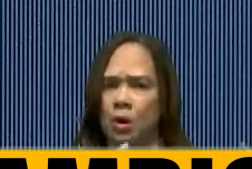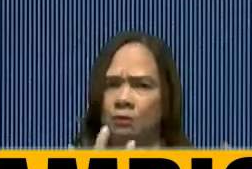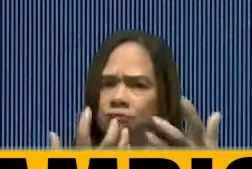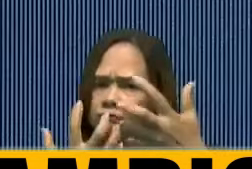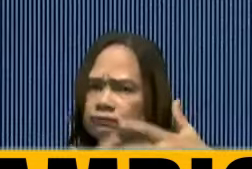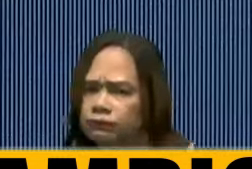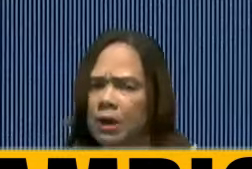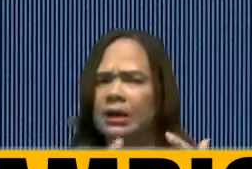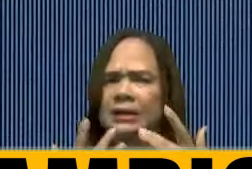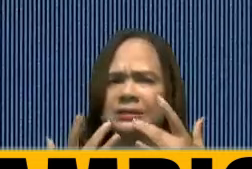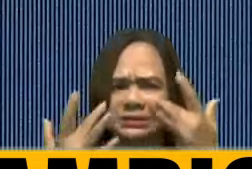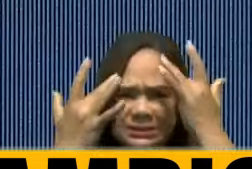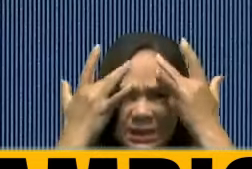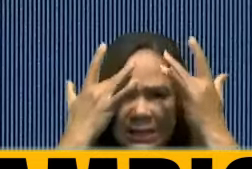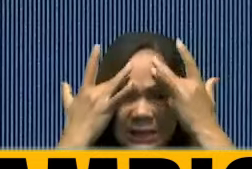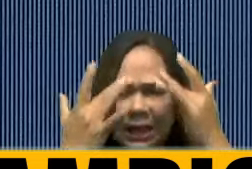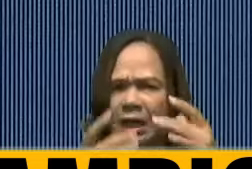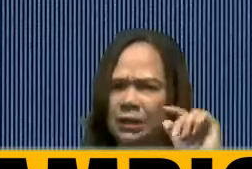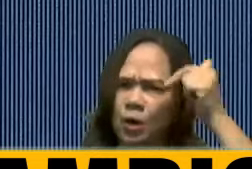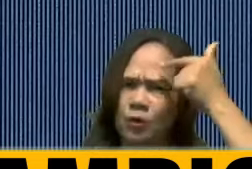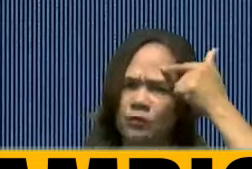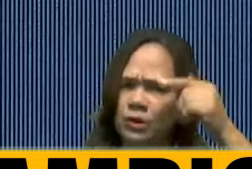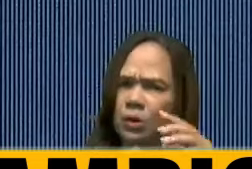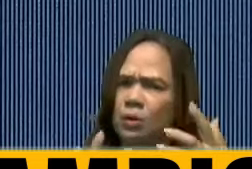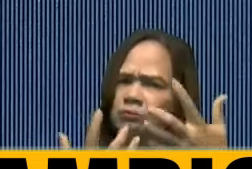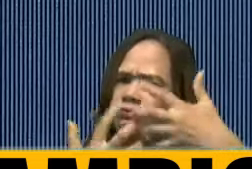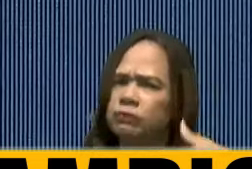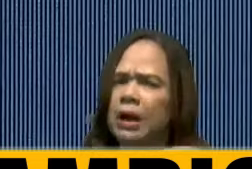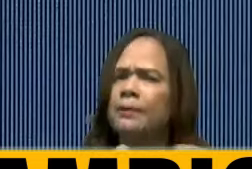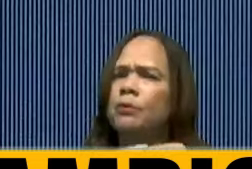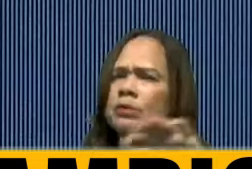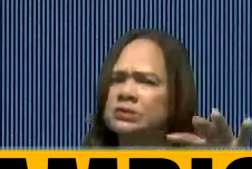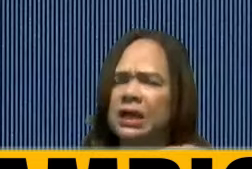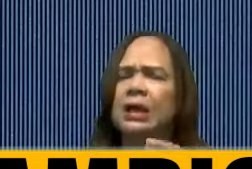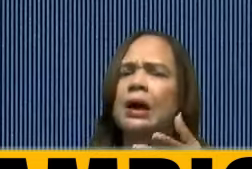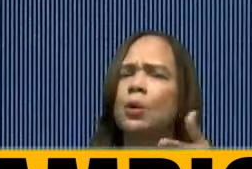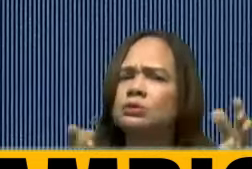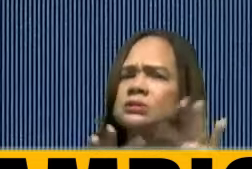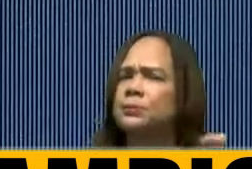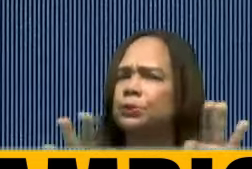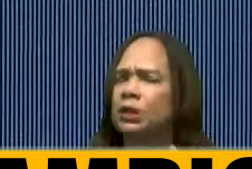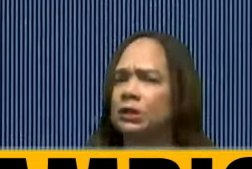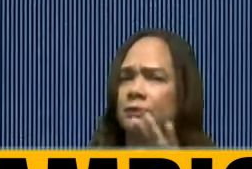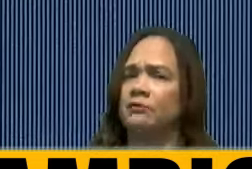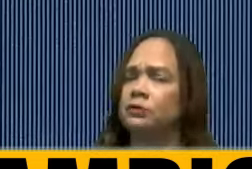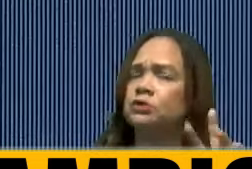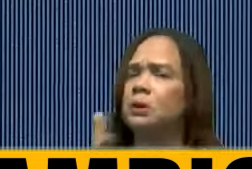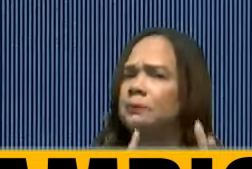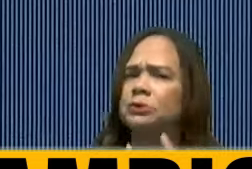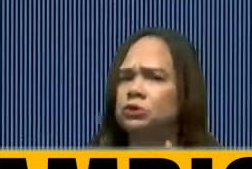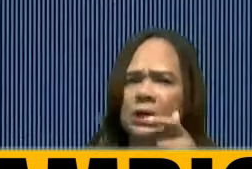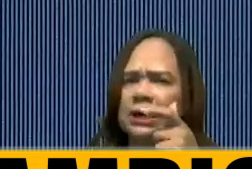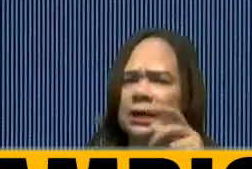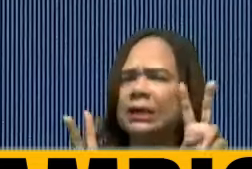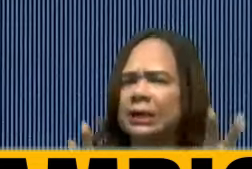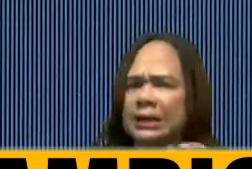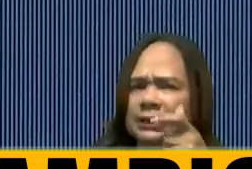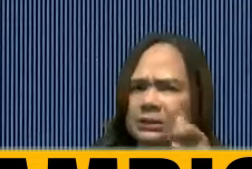tiene el el gobierno de publicitar lo que verdaderamente es importante para la nación y con temas